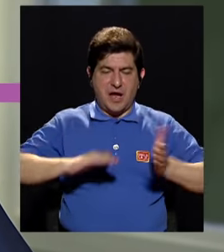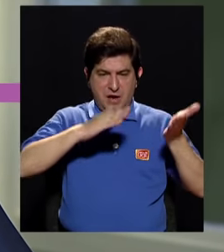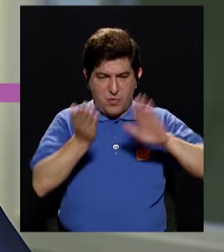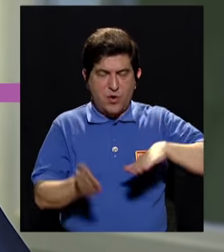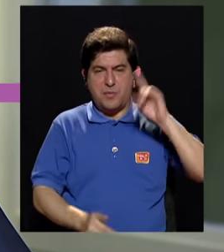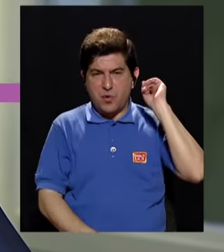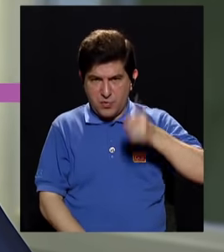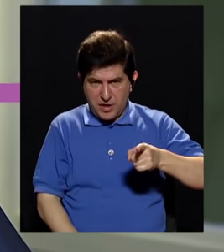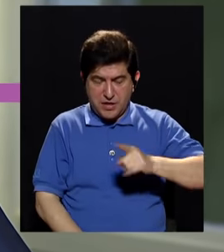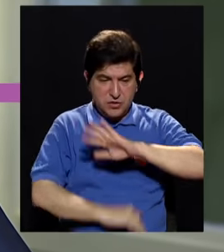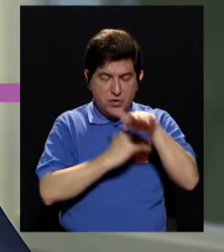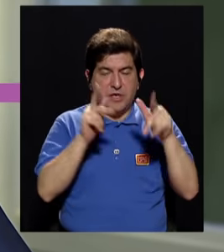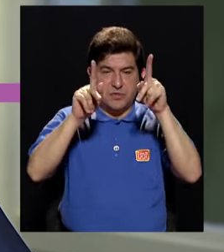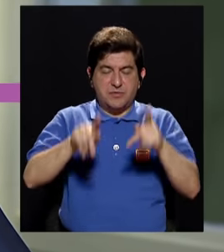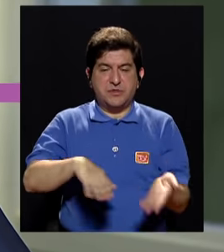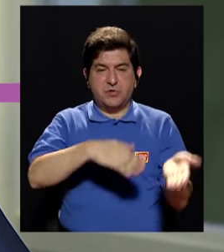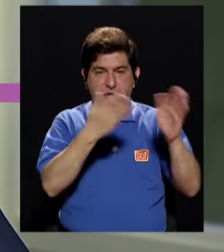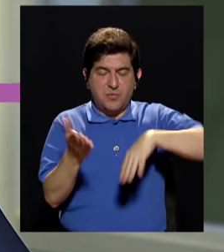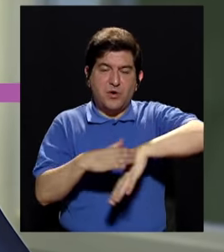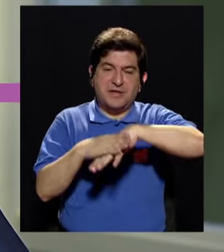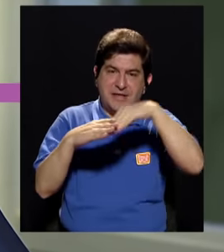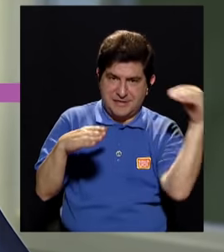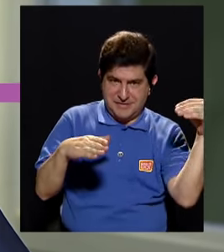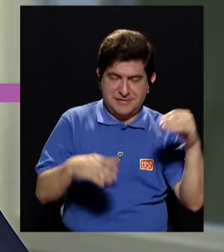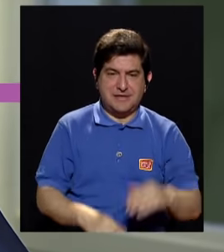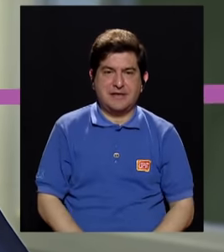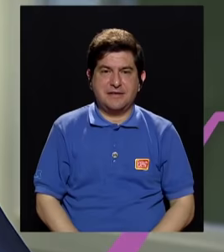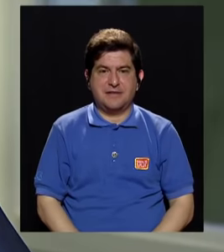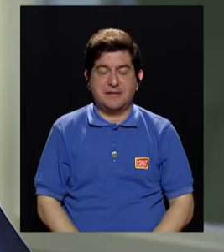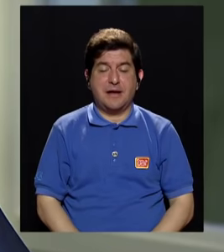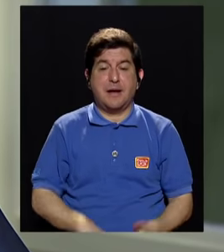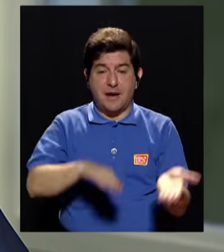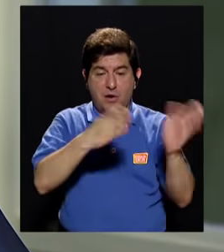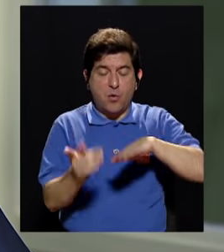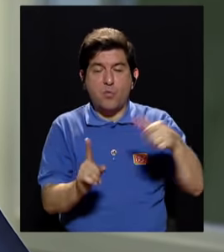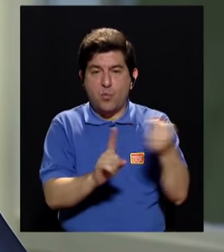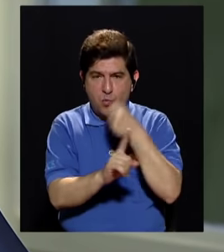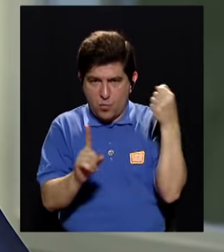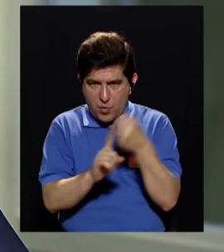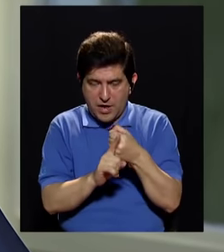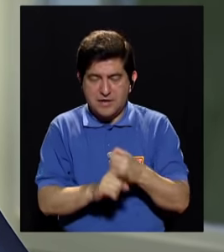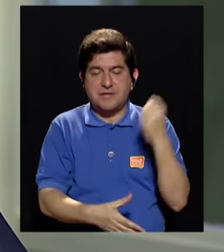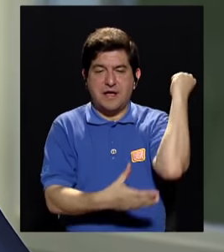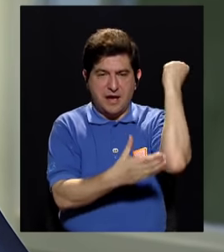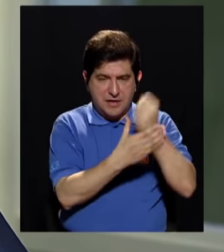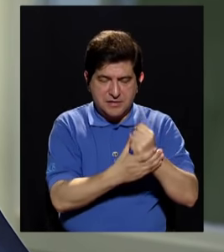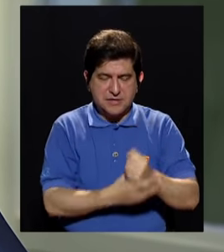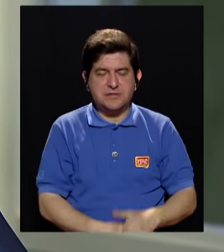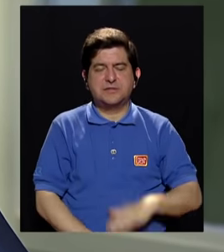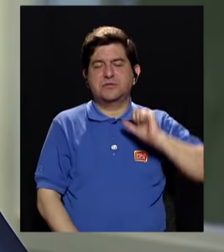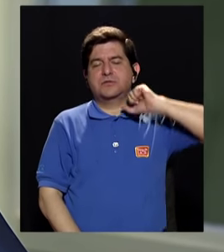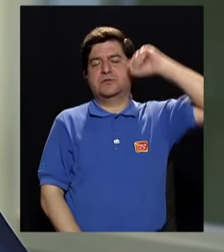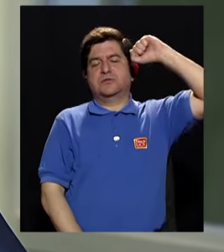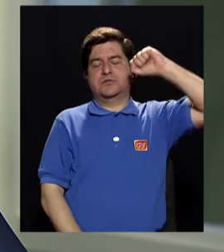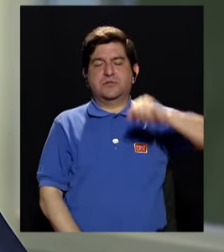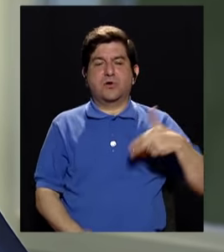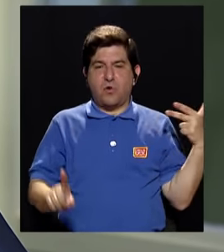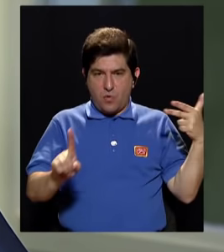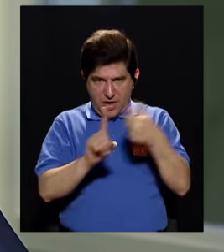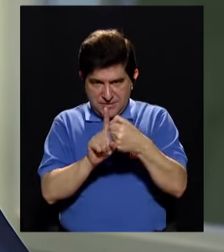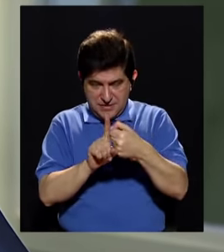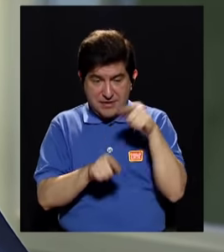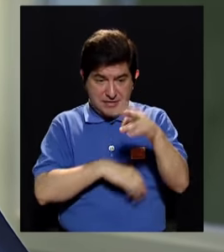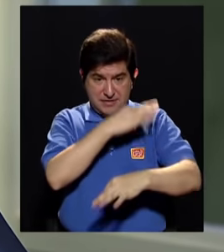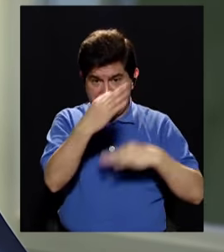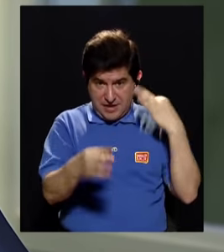obligatorias todas las muertes de causa externa todas muertes violentas ahí entra homicidio suicidio o accidente entonces todas las